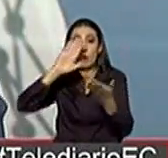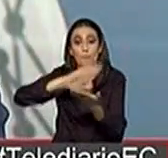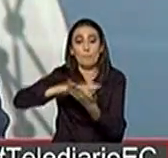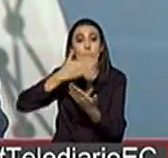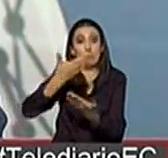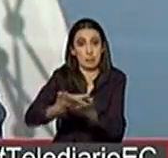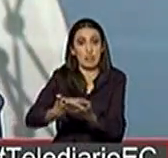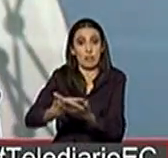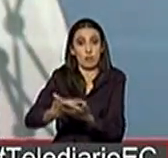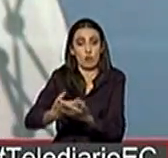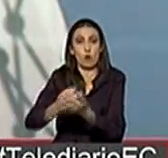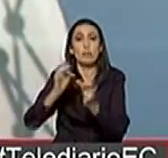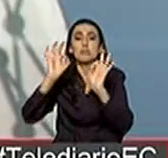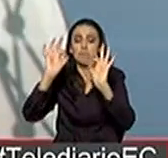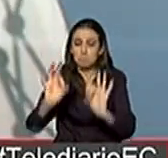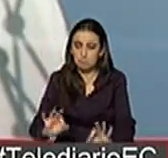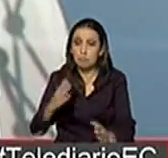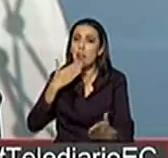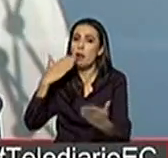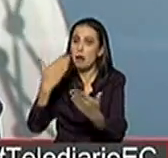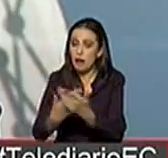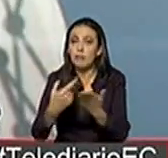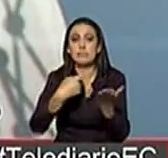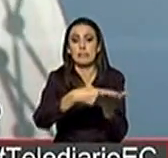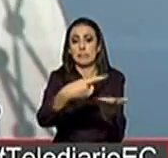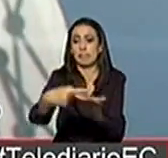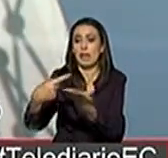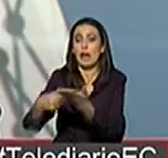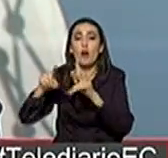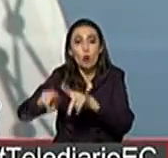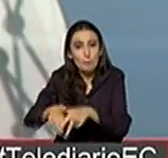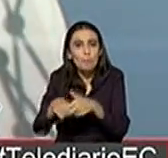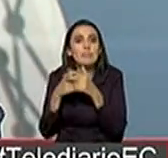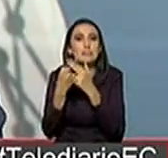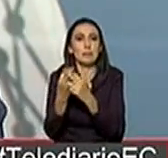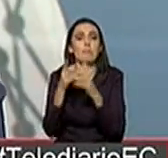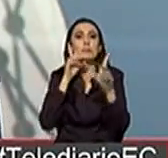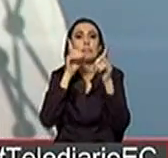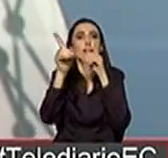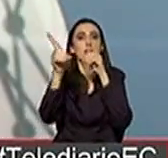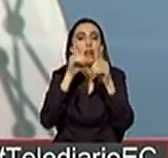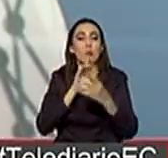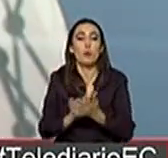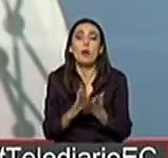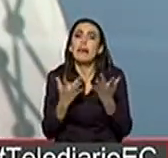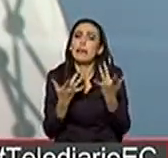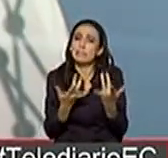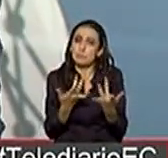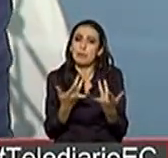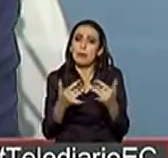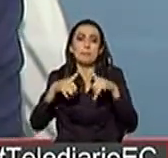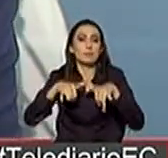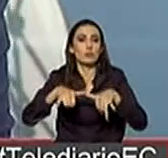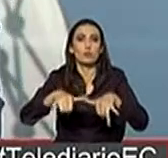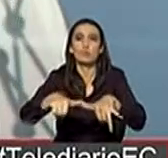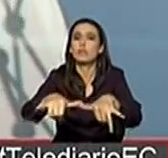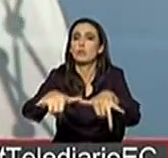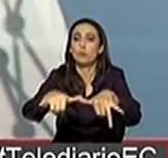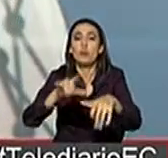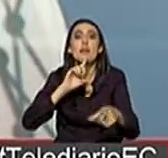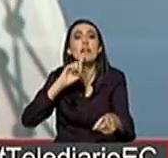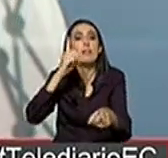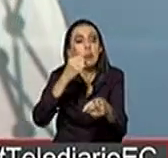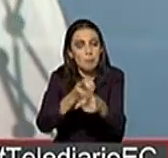construir la mesa de diálogo y obviamente gracias a la apertura de los diferentes sectores que se sentaron esperemos que esa apertura continúe que en realidad